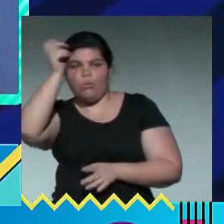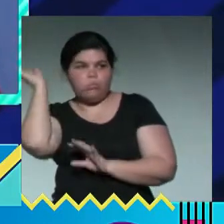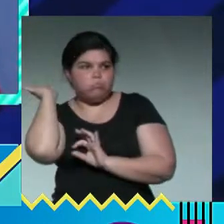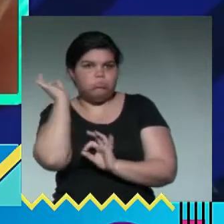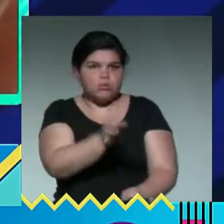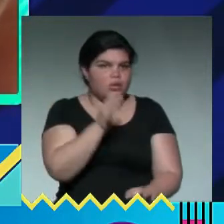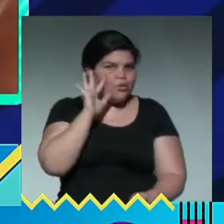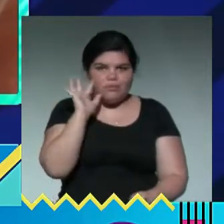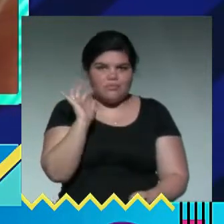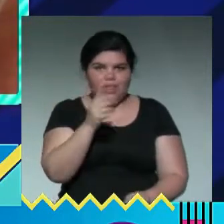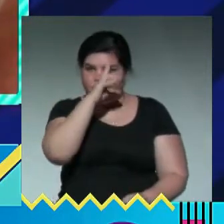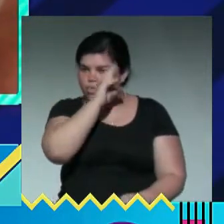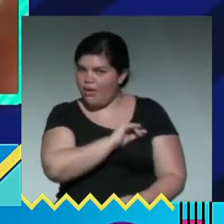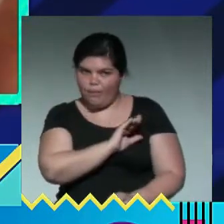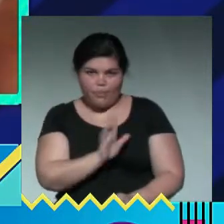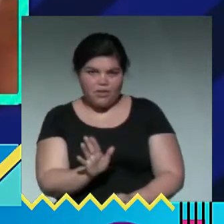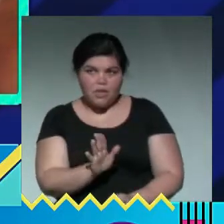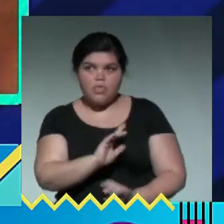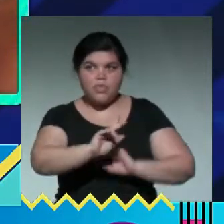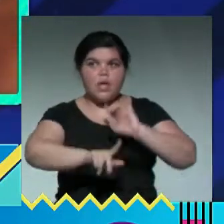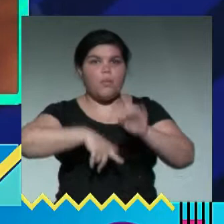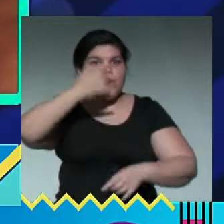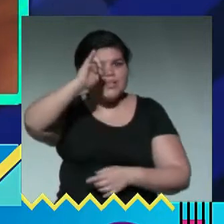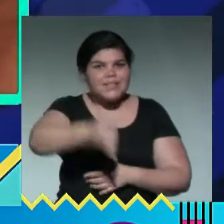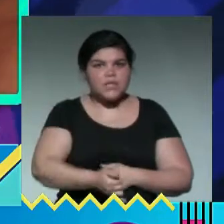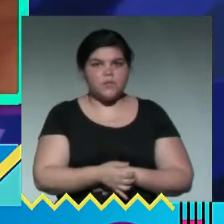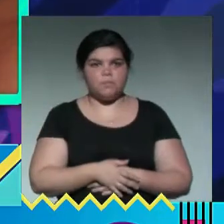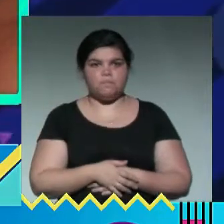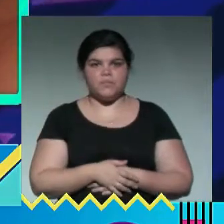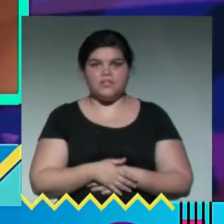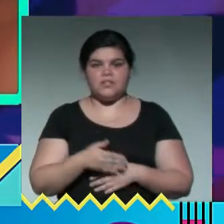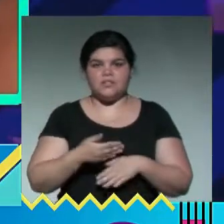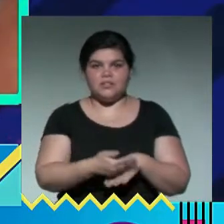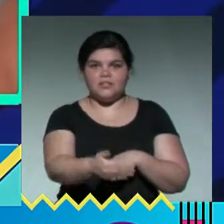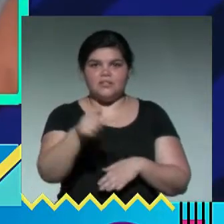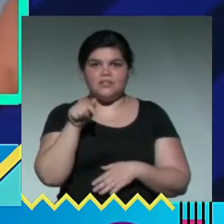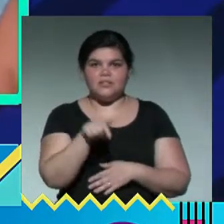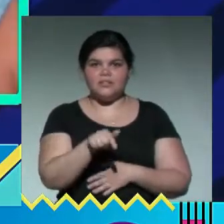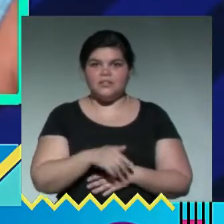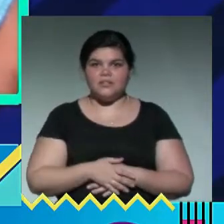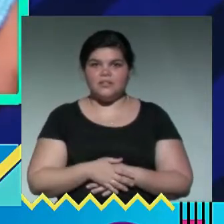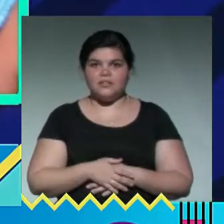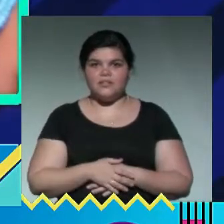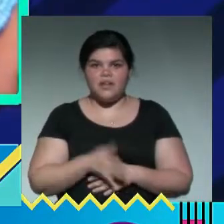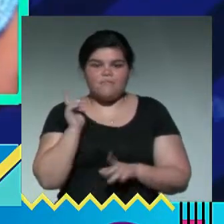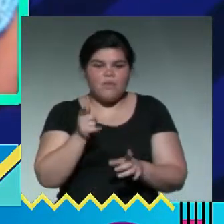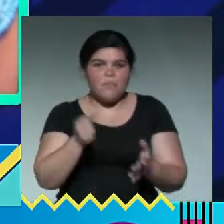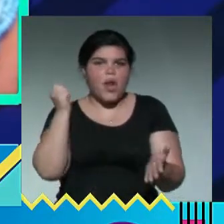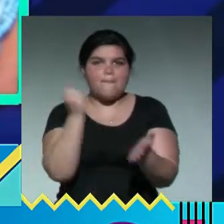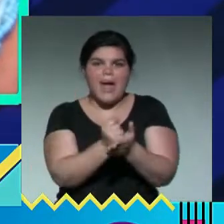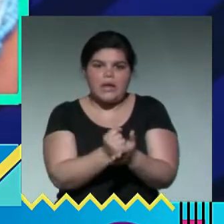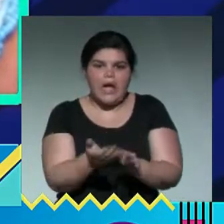notar, pero posteriormente sí. Va a significar para Europa algo, un antes y un